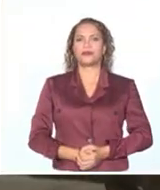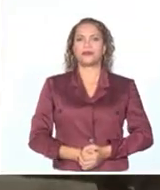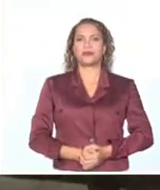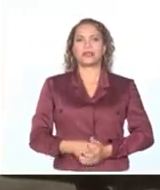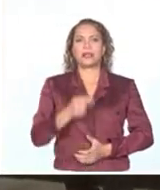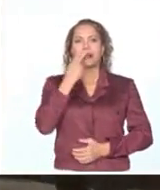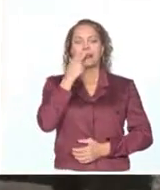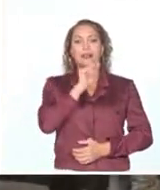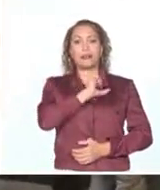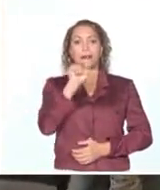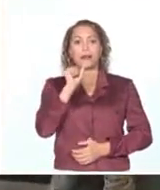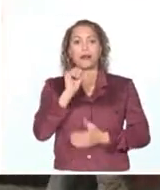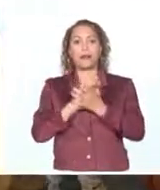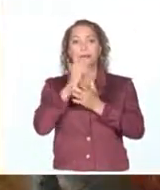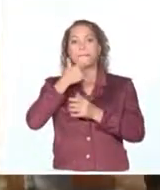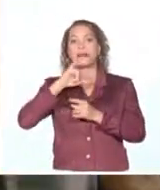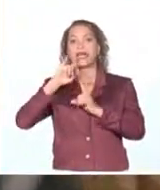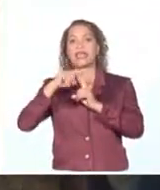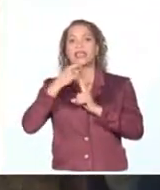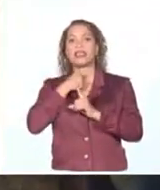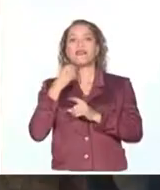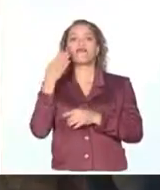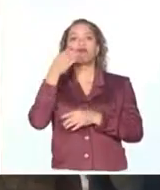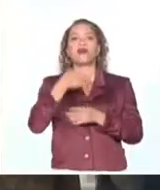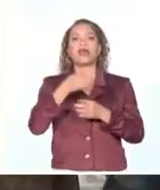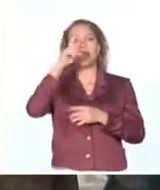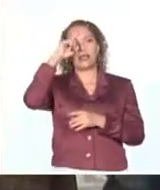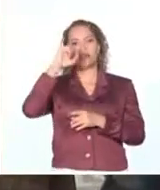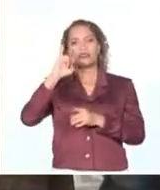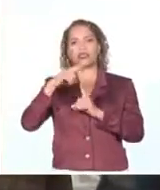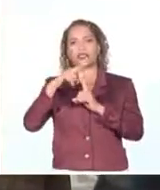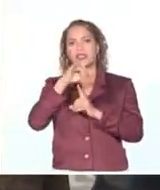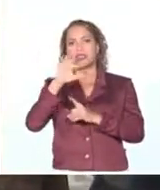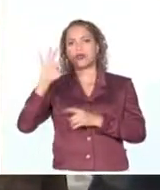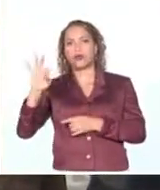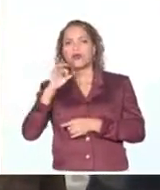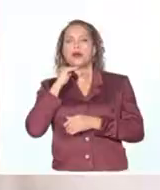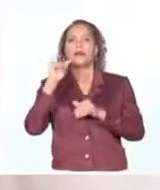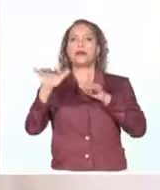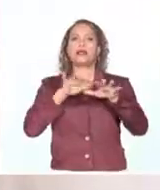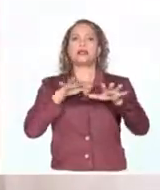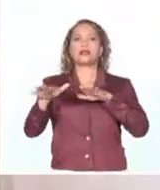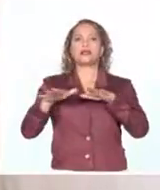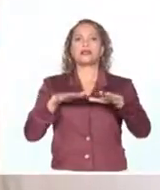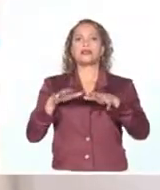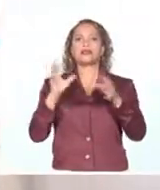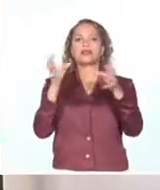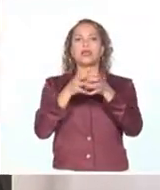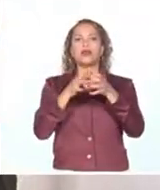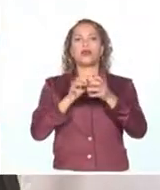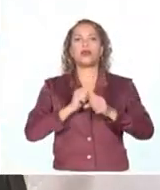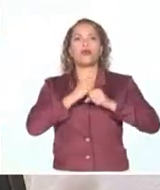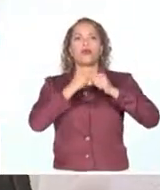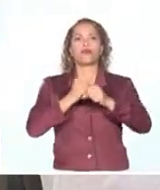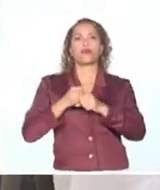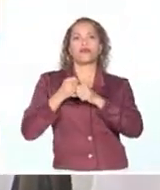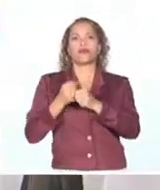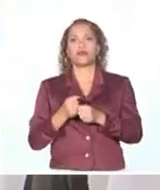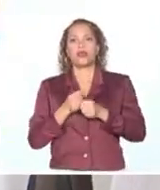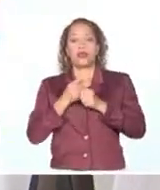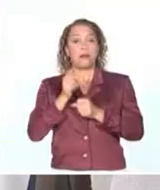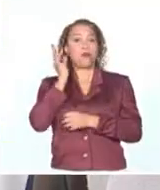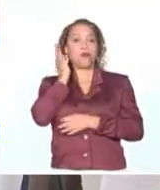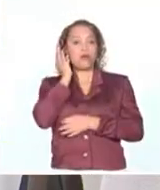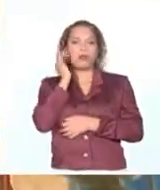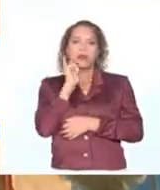temprano, Maite llegó hasta los sitios para preparar la presentación de su grupo, el Coro Folclórico Nacional. Ella se define a sí misma como